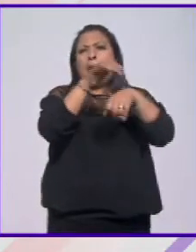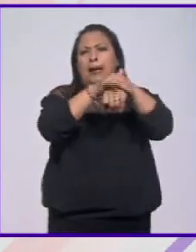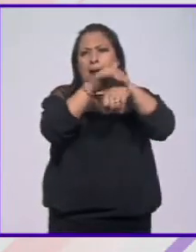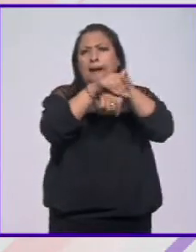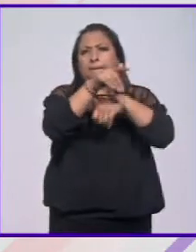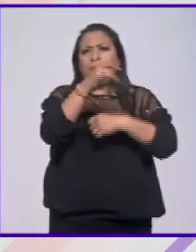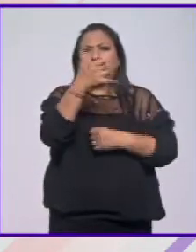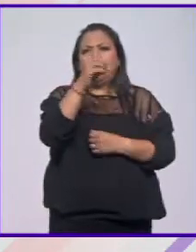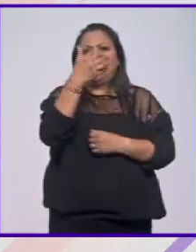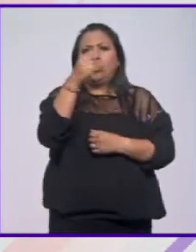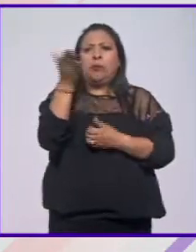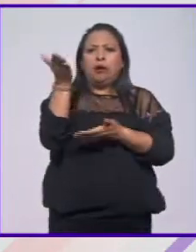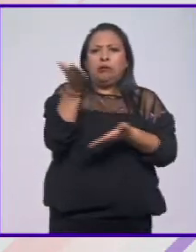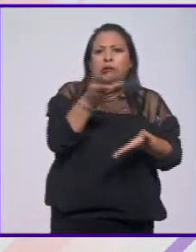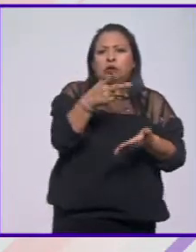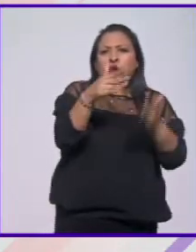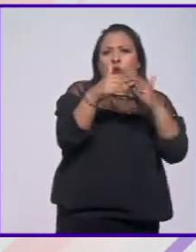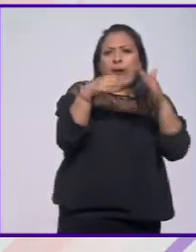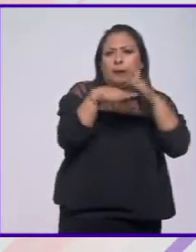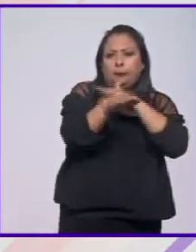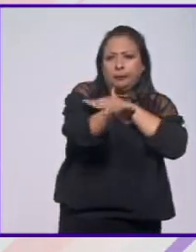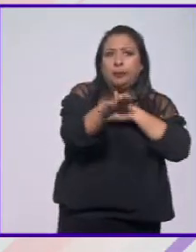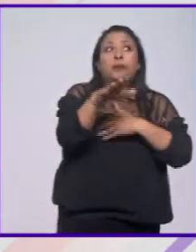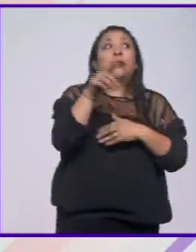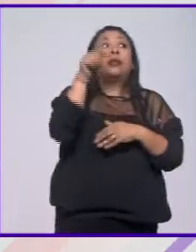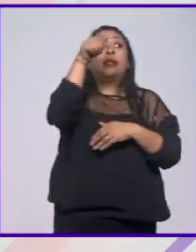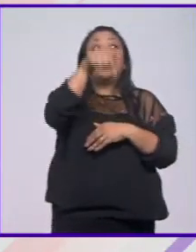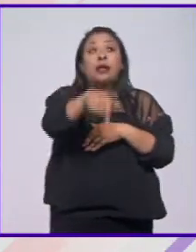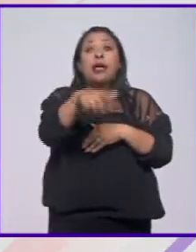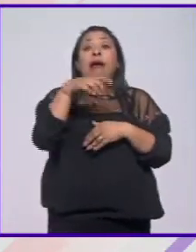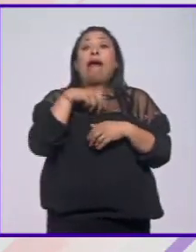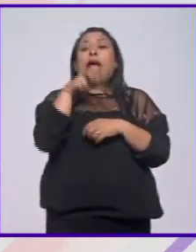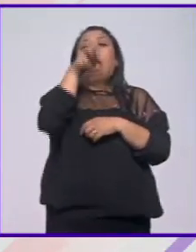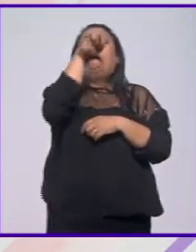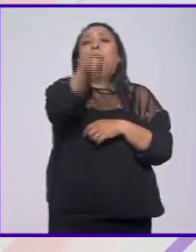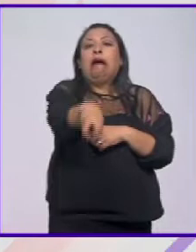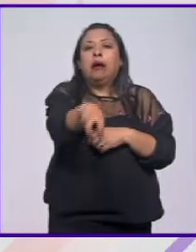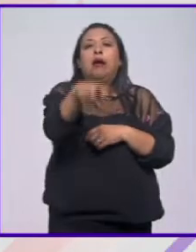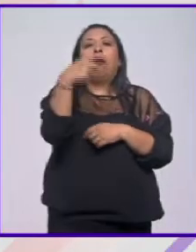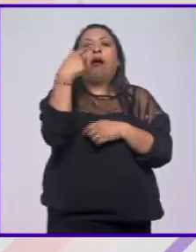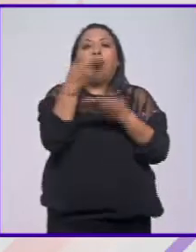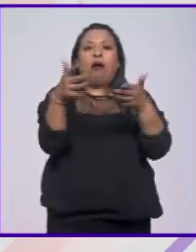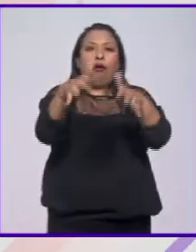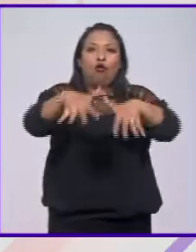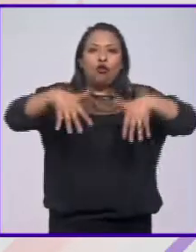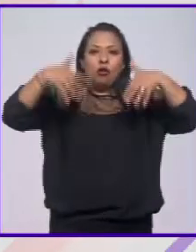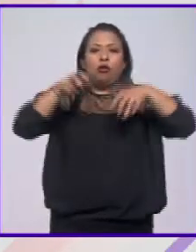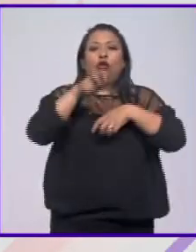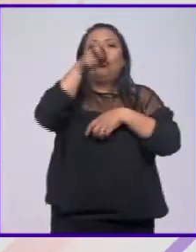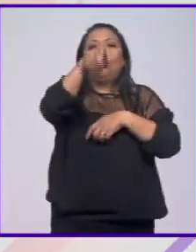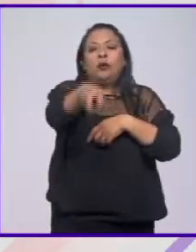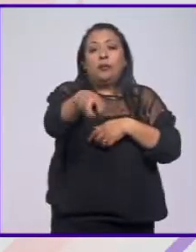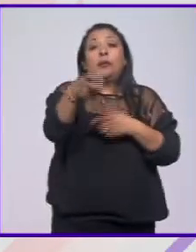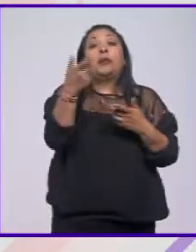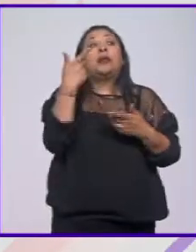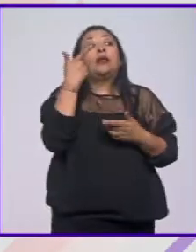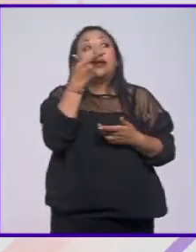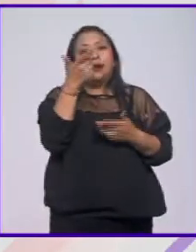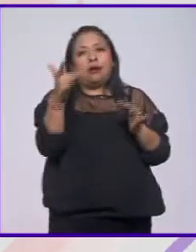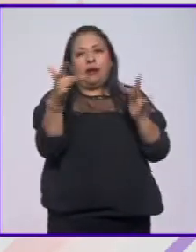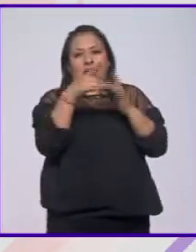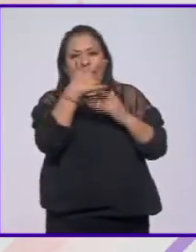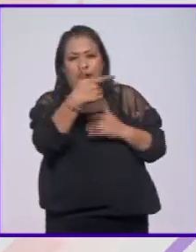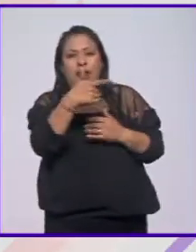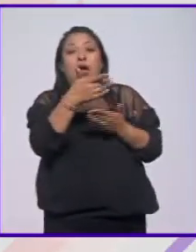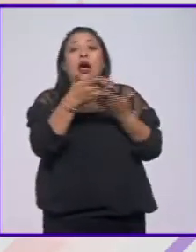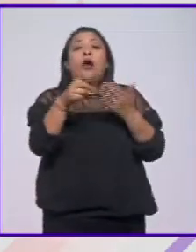que lo está recibiendo en su casa y que estará allí hasta adelante en esta ocasión. Bueno, ¿qué les parece si regresamos con ustedes al estudio y